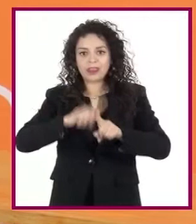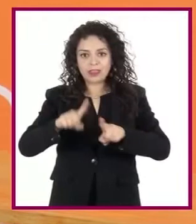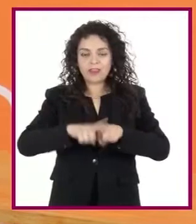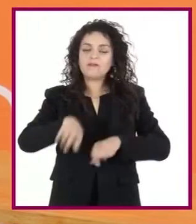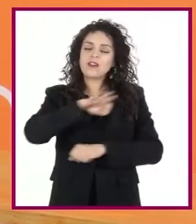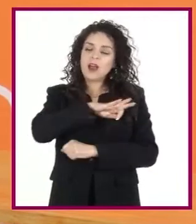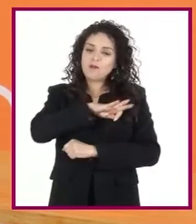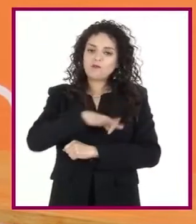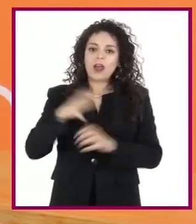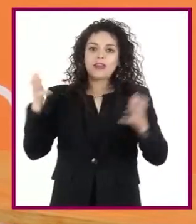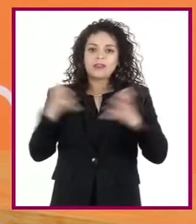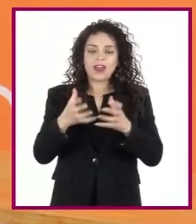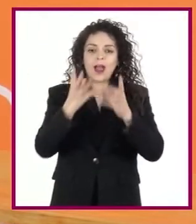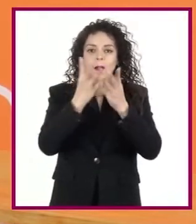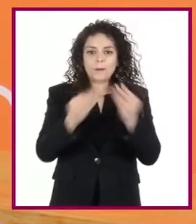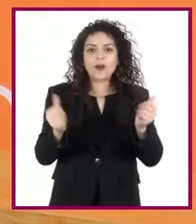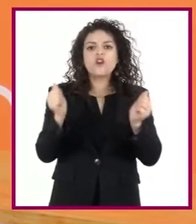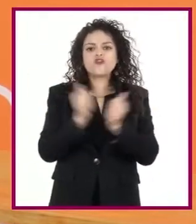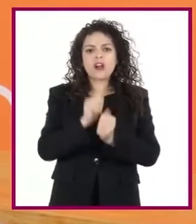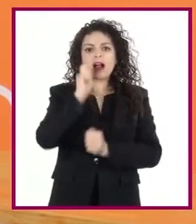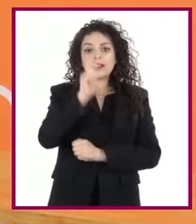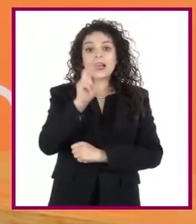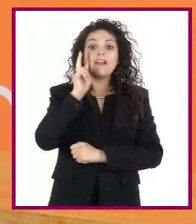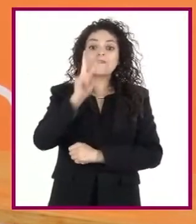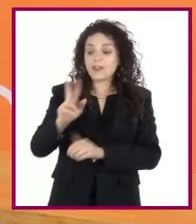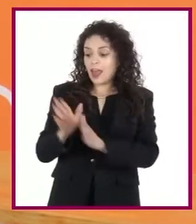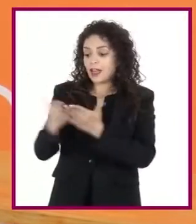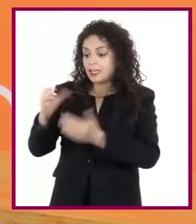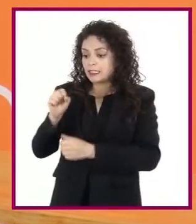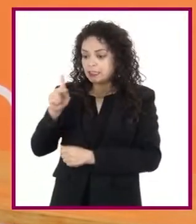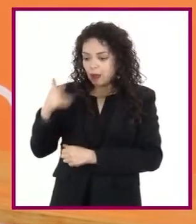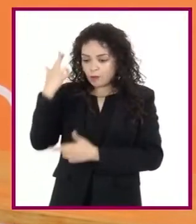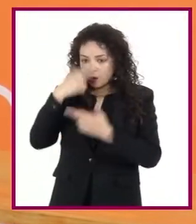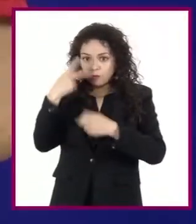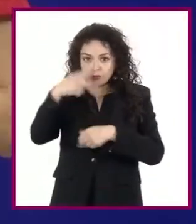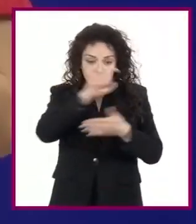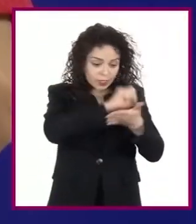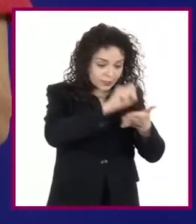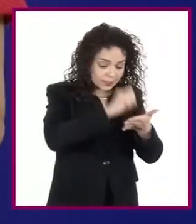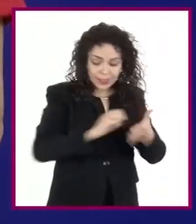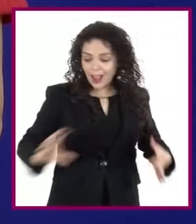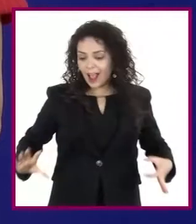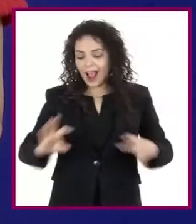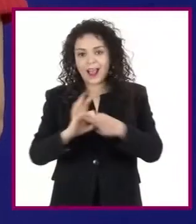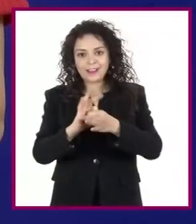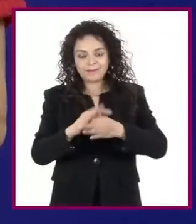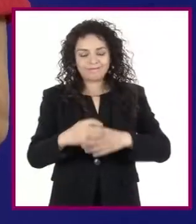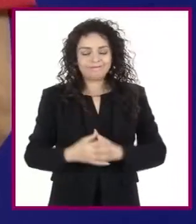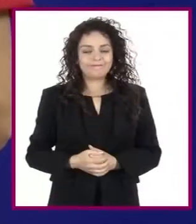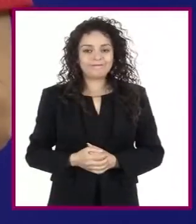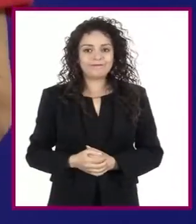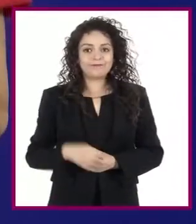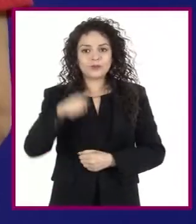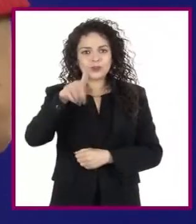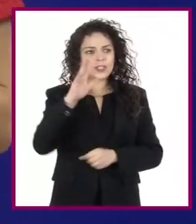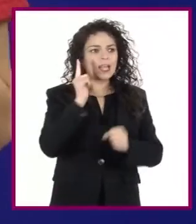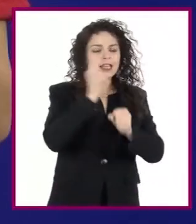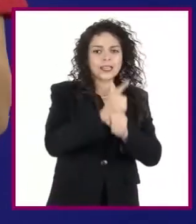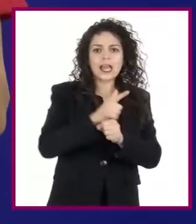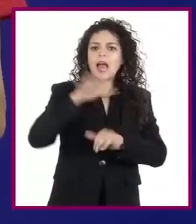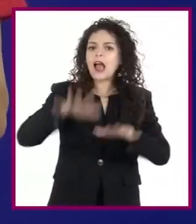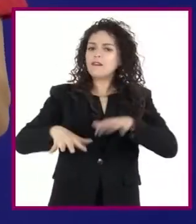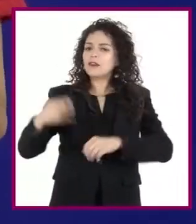al momento de consultar su libro de texto y revisar sus apuntes. ¿Te has dado cuenta de que a veces